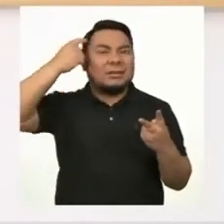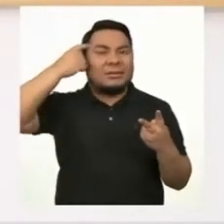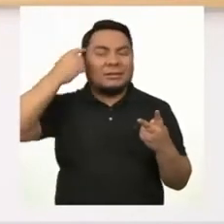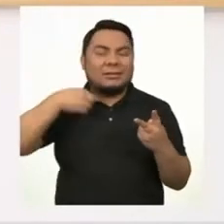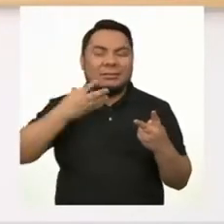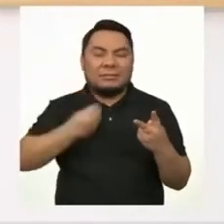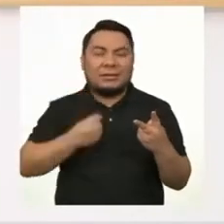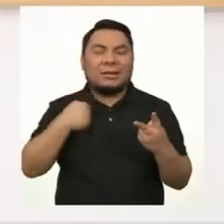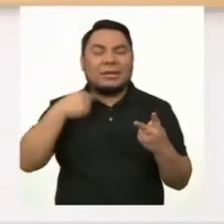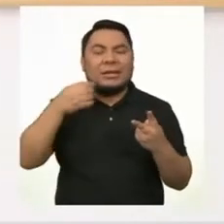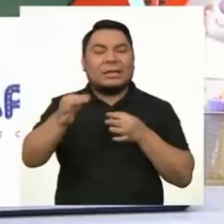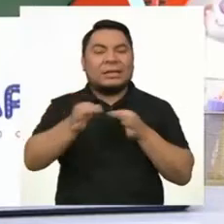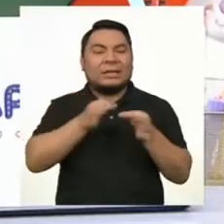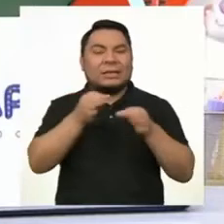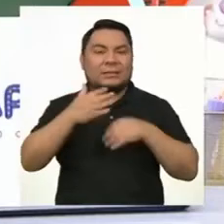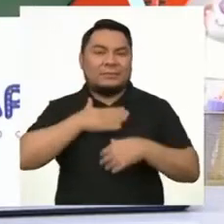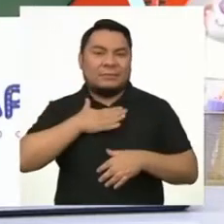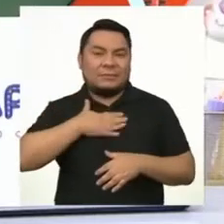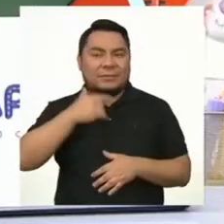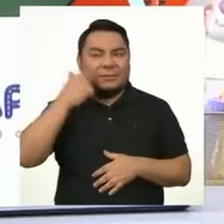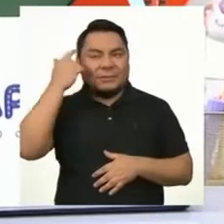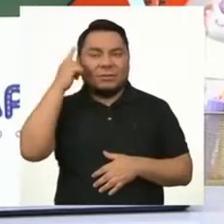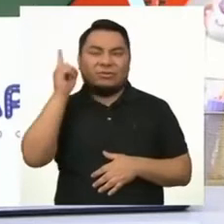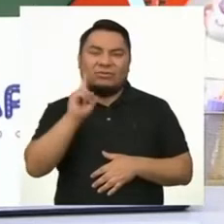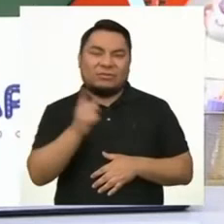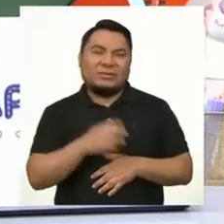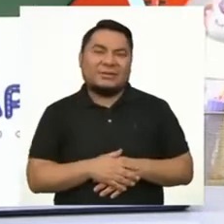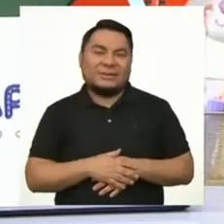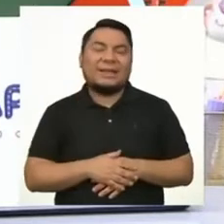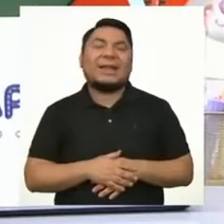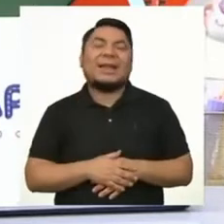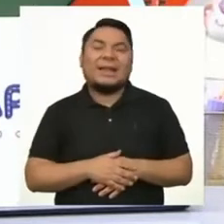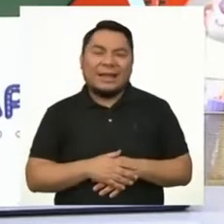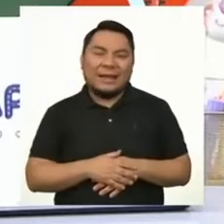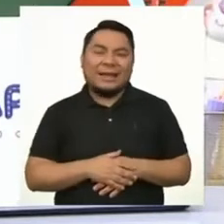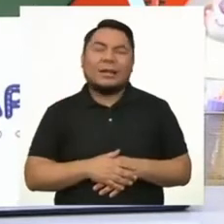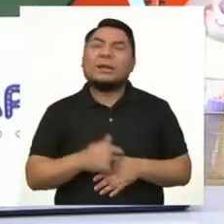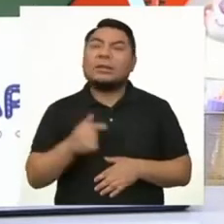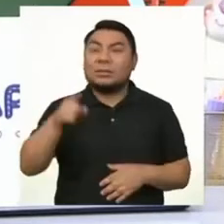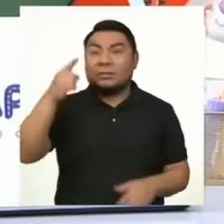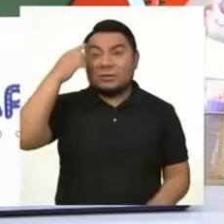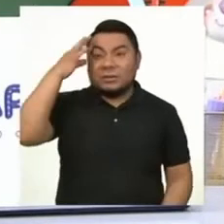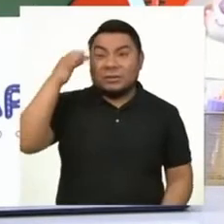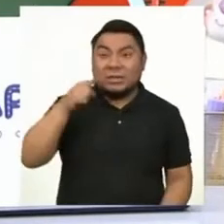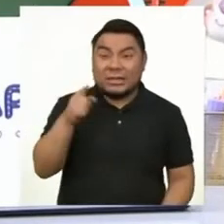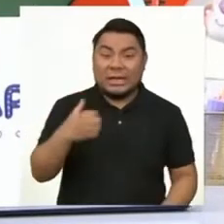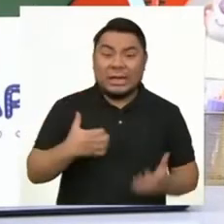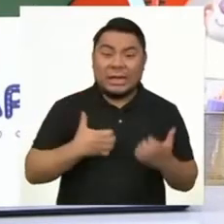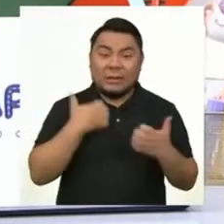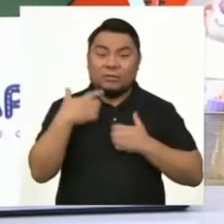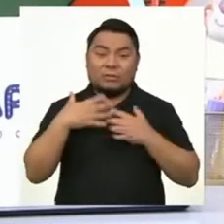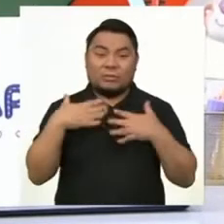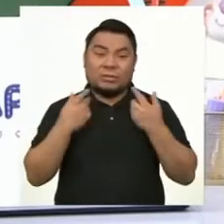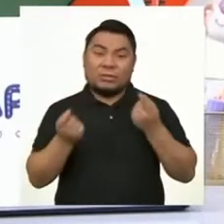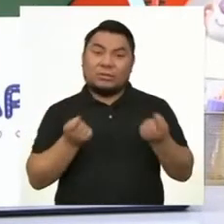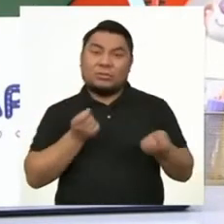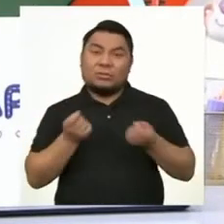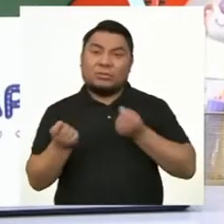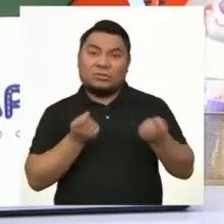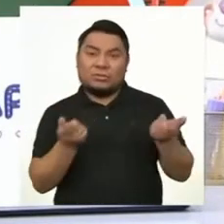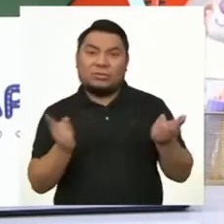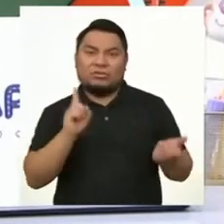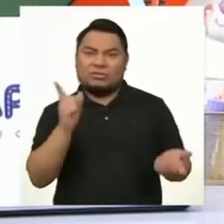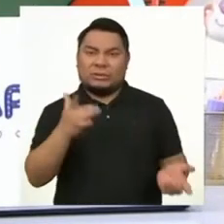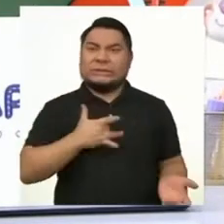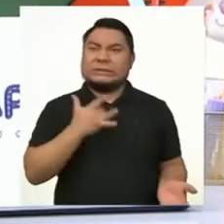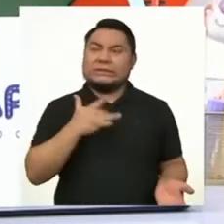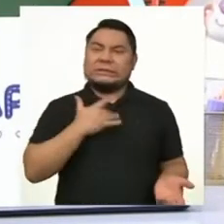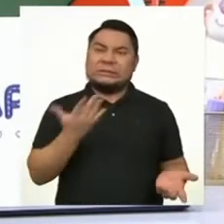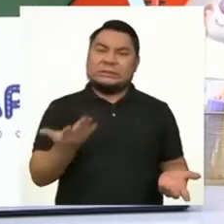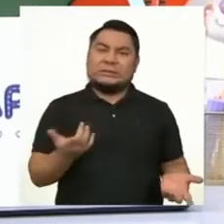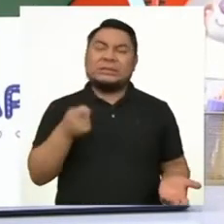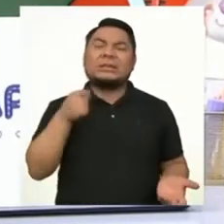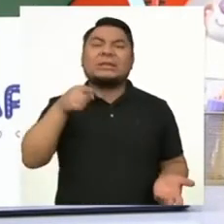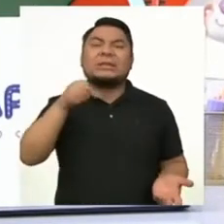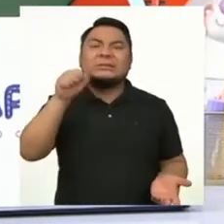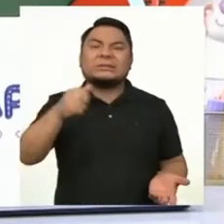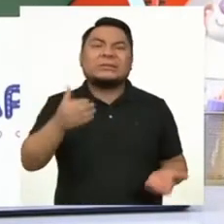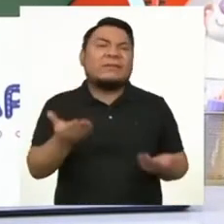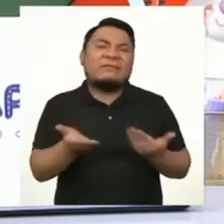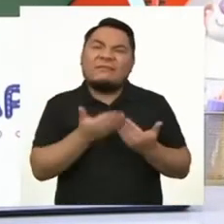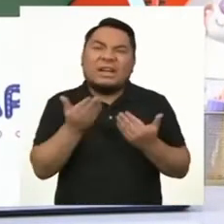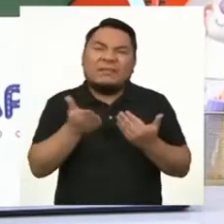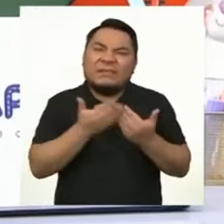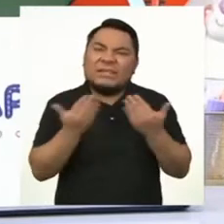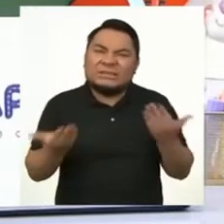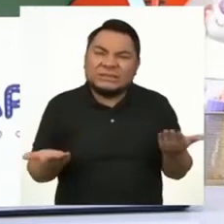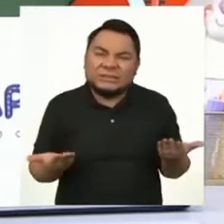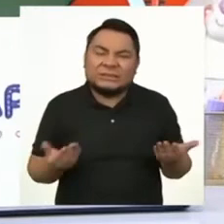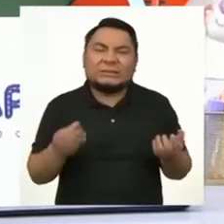explicarme eso a mí misma. ¿Y usted cree que podemos evitar esas emociones? ¿No sentirlas? Eso sería más fácil,